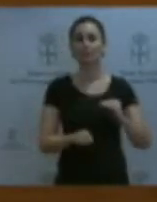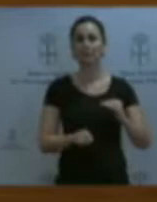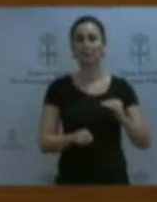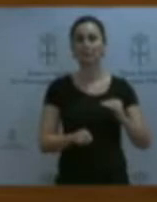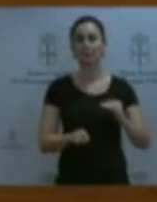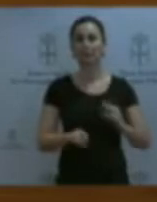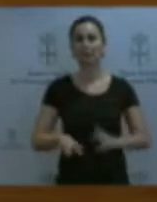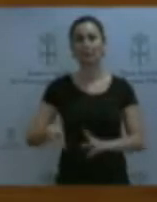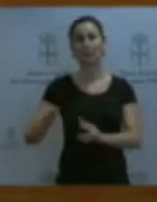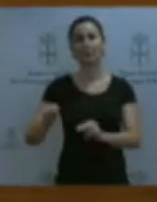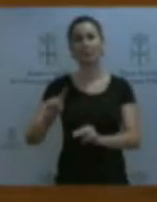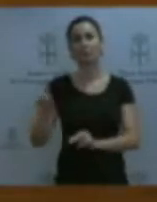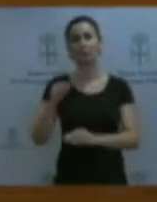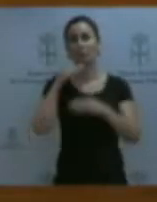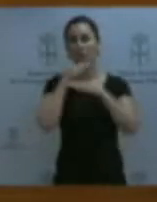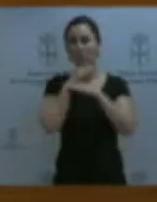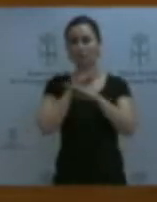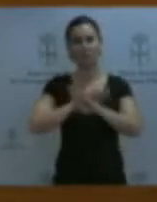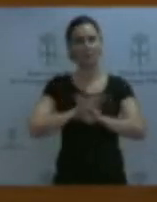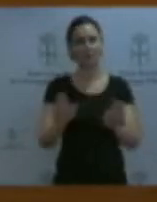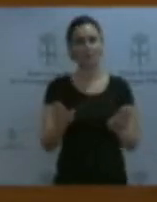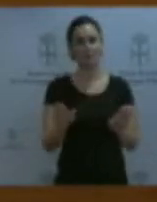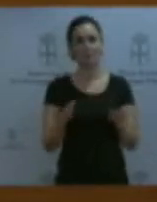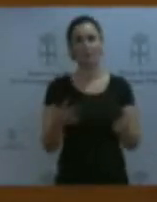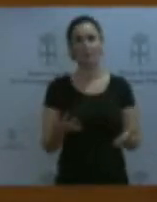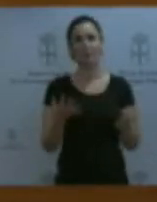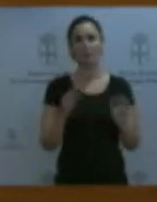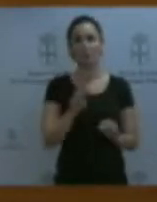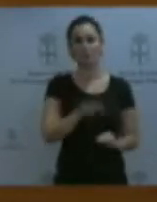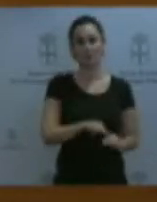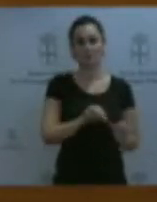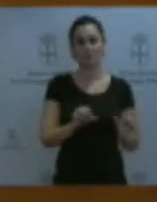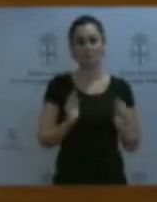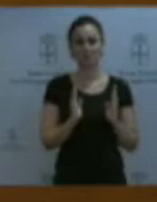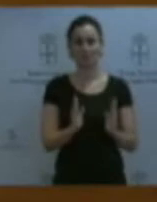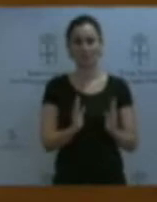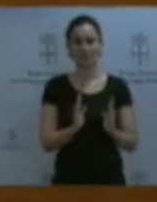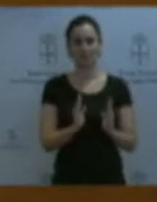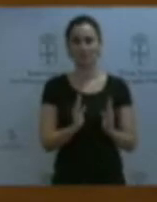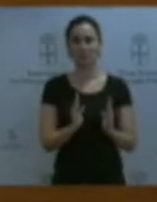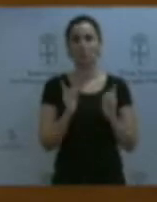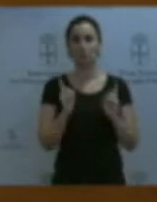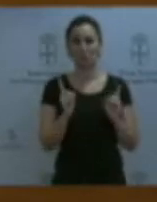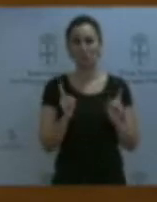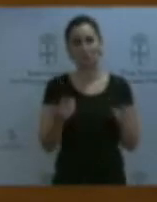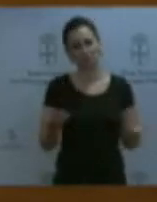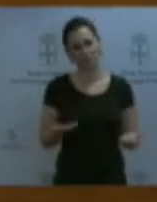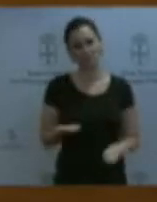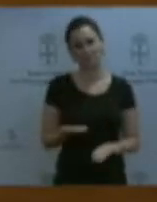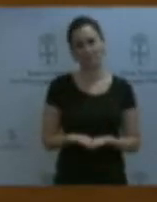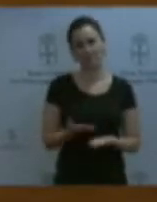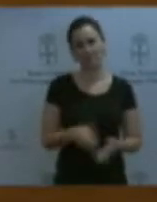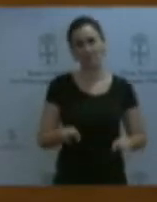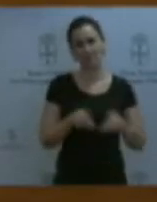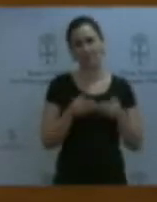mismo solamente hay 3 meses al año con este servicio. Por eso pedimos que se reabran en el parque estas